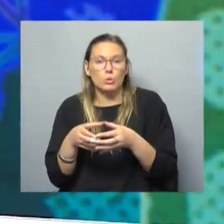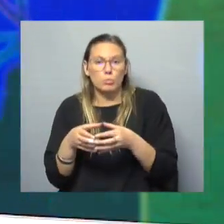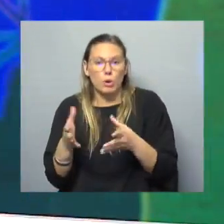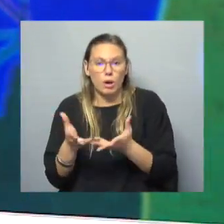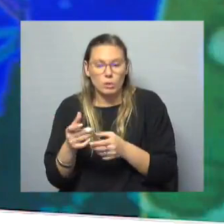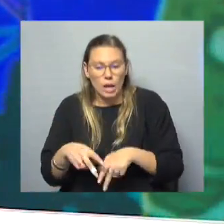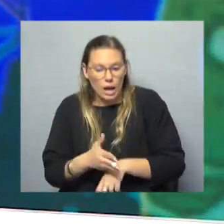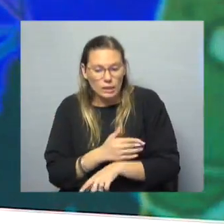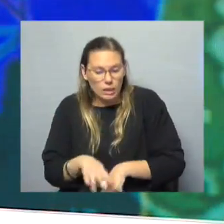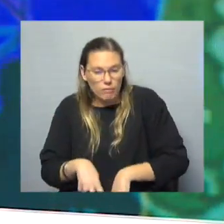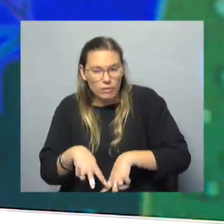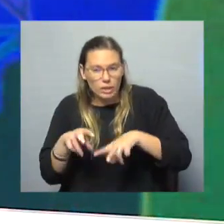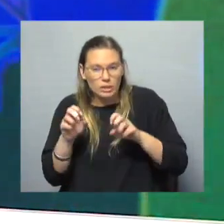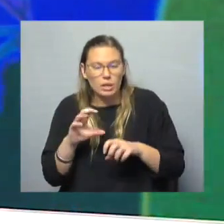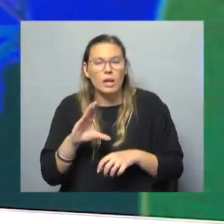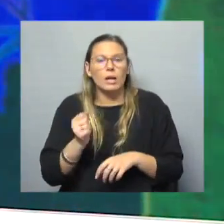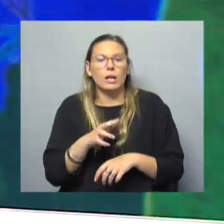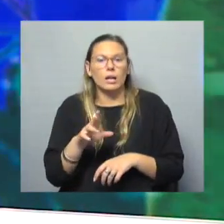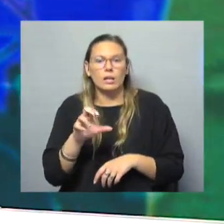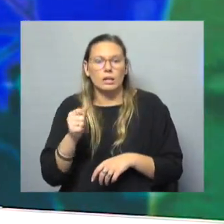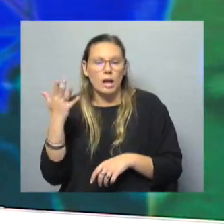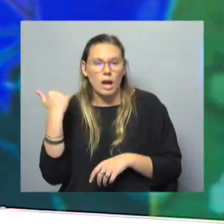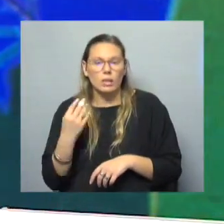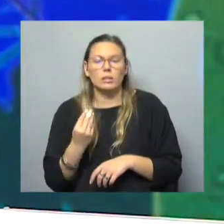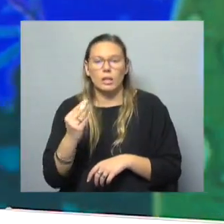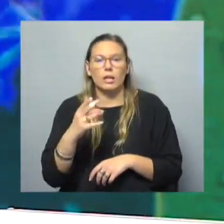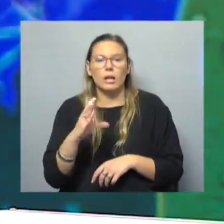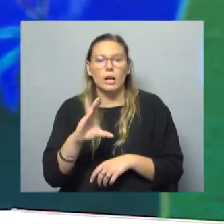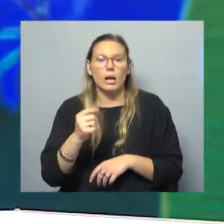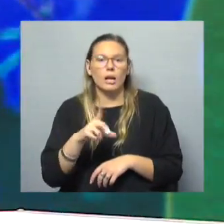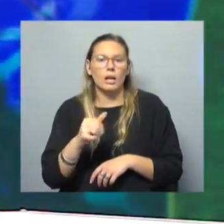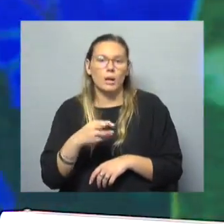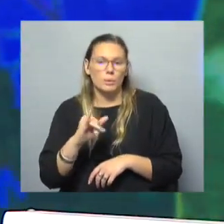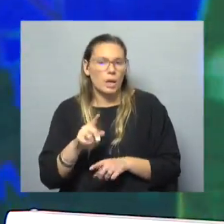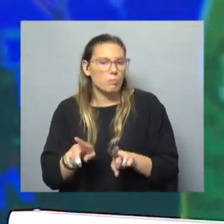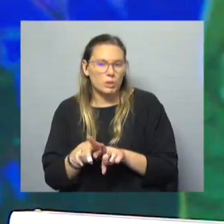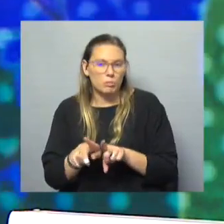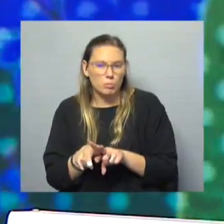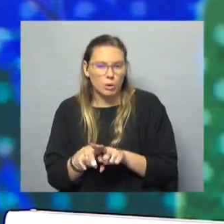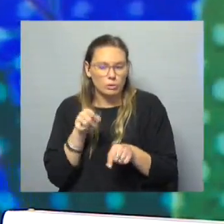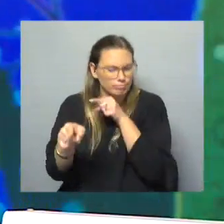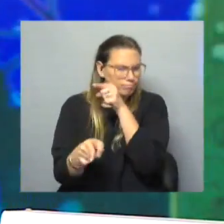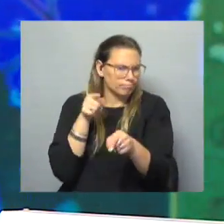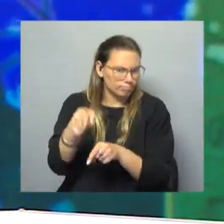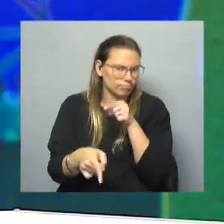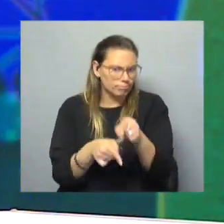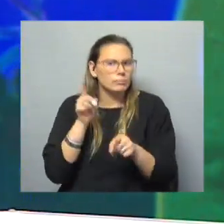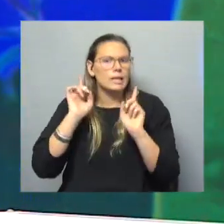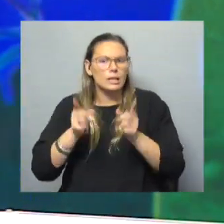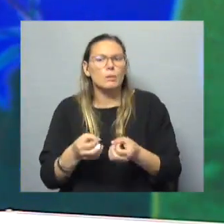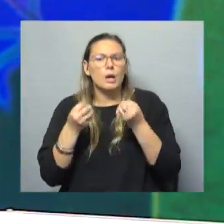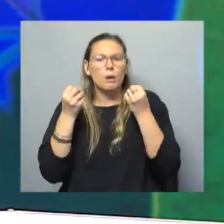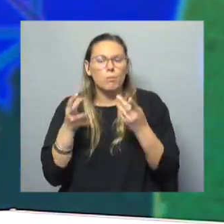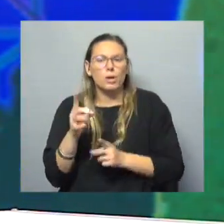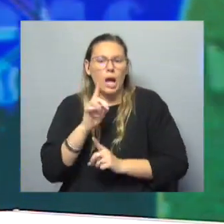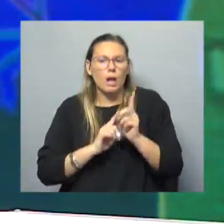una preinvestigadora para investigar a Charles Carrera, que ocupó el cargo de Calabria en el pasado y, bueno, ha sido víctima de señalamientos, digamos, por el uso